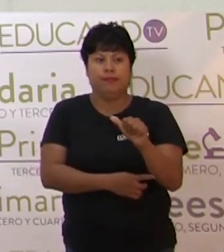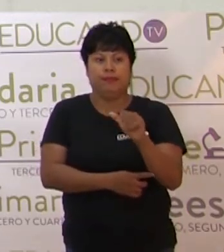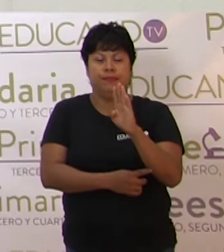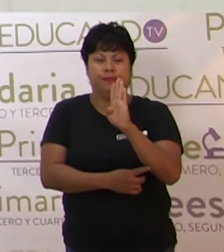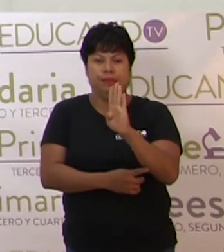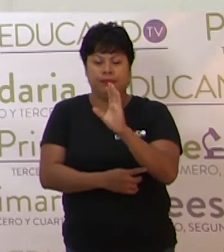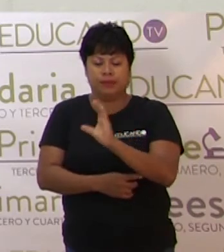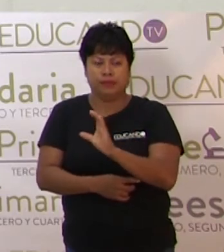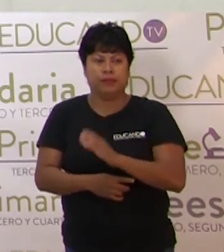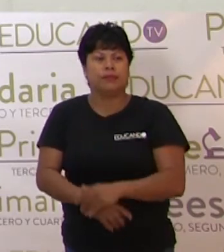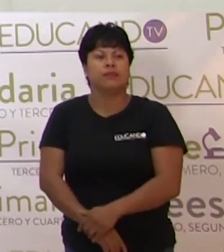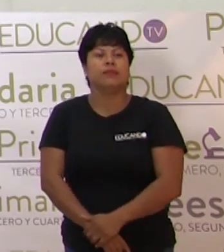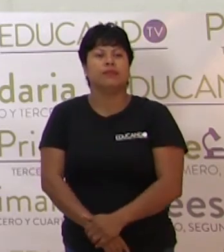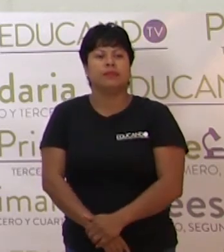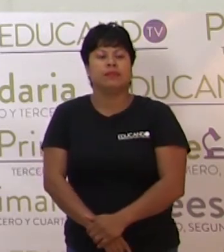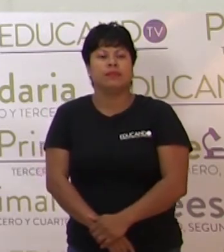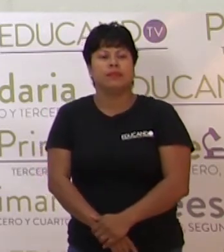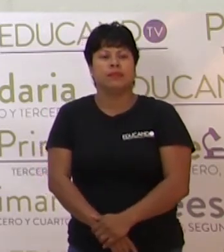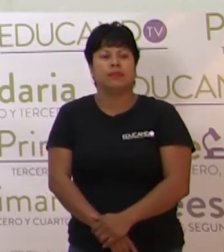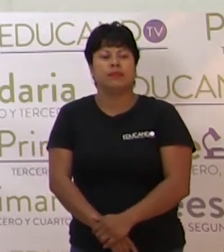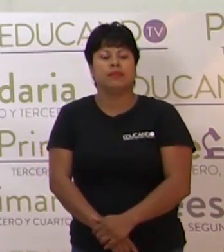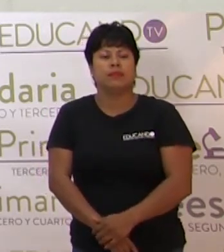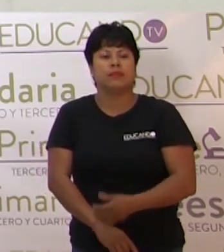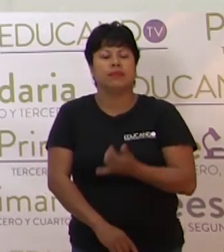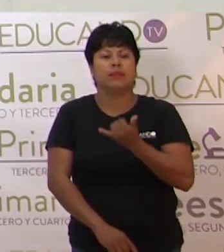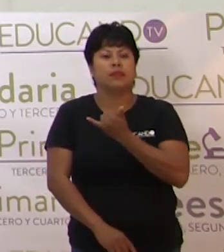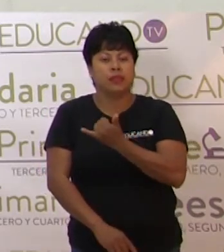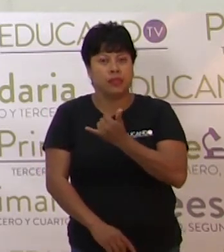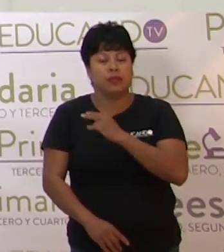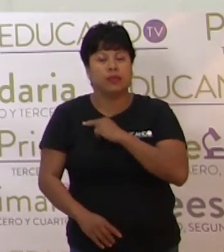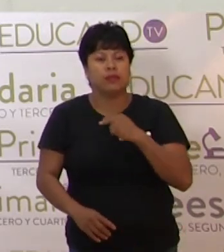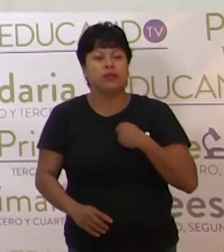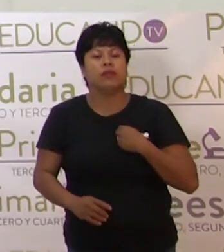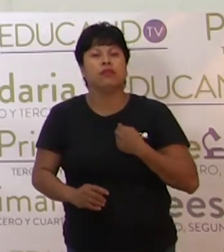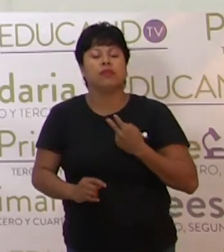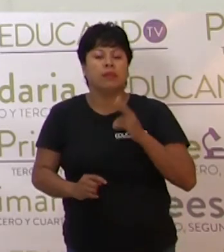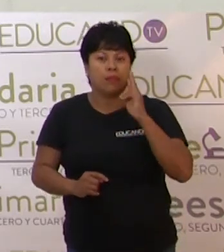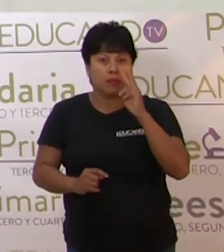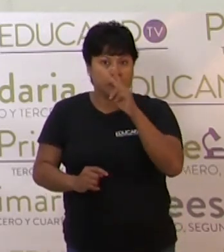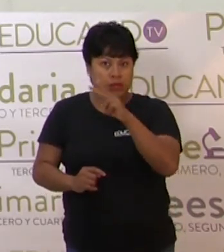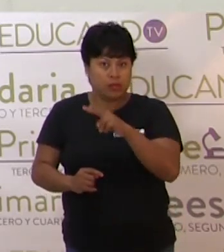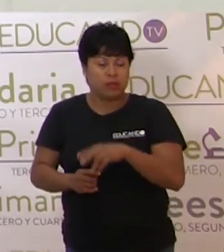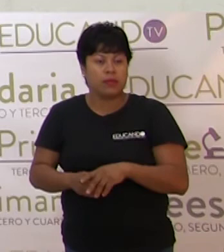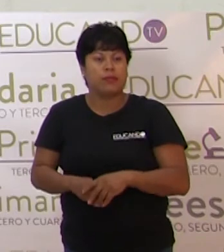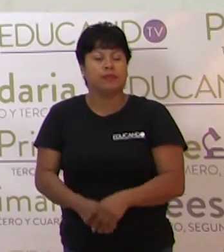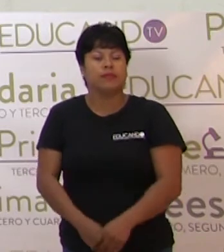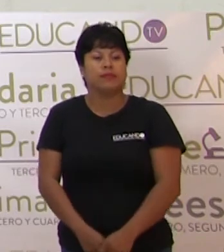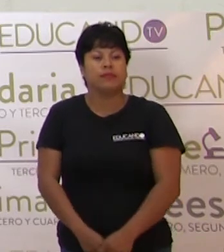veis y vamos a de terminar